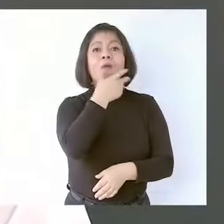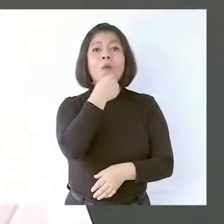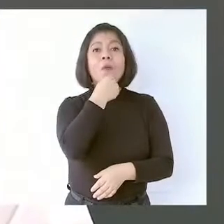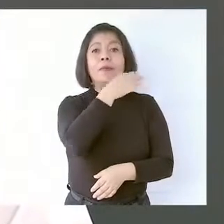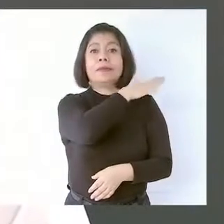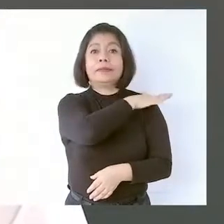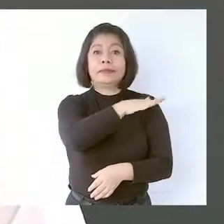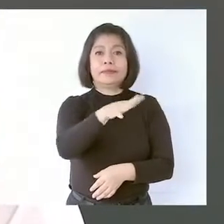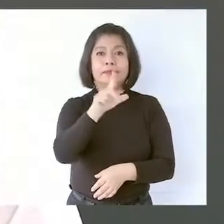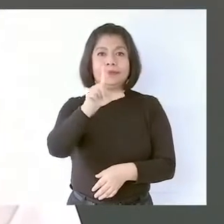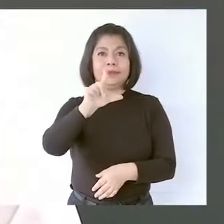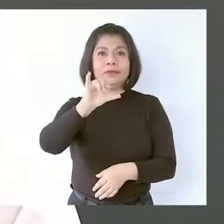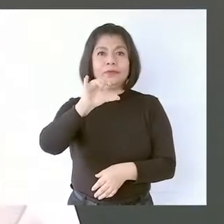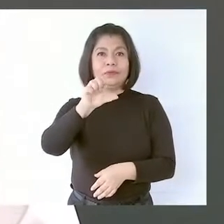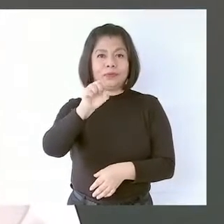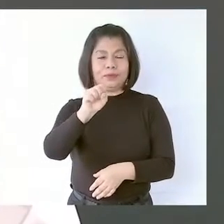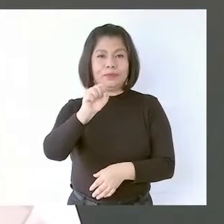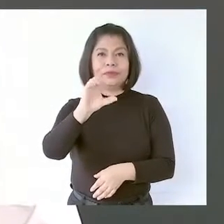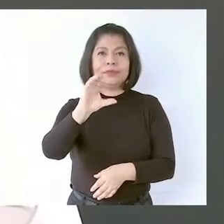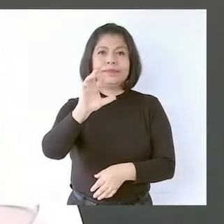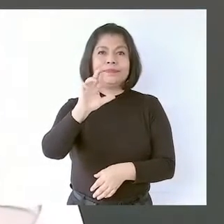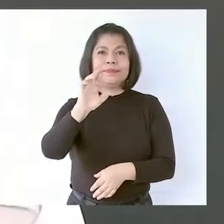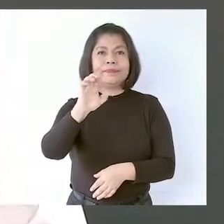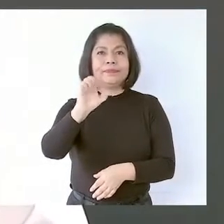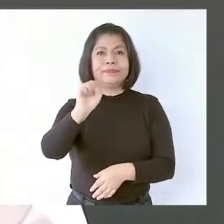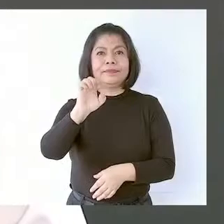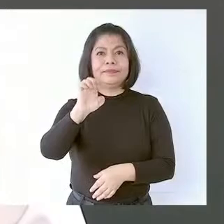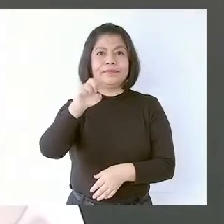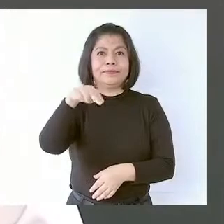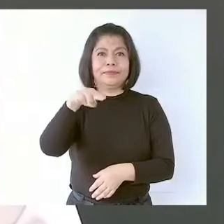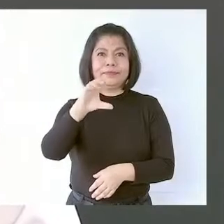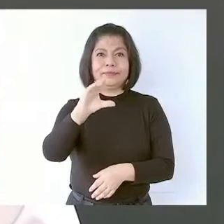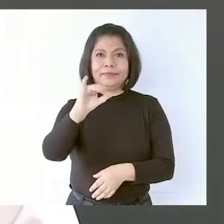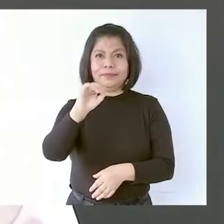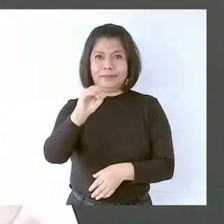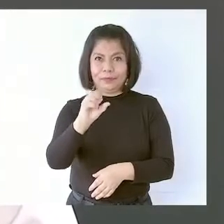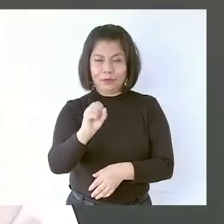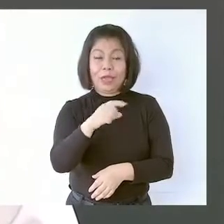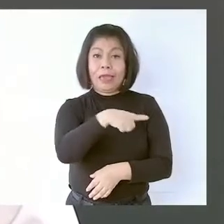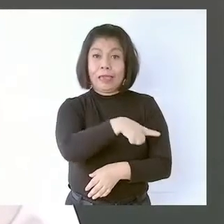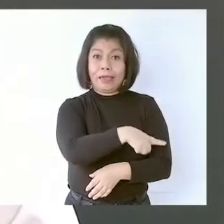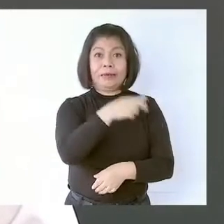Sandoval González, secretario de la Defensa,